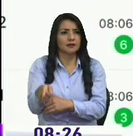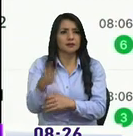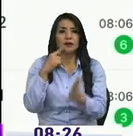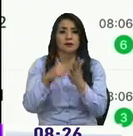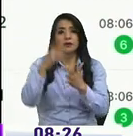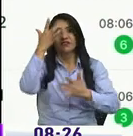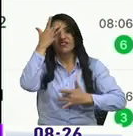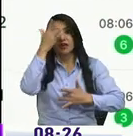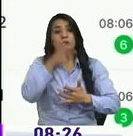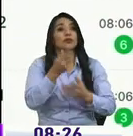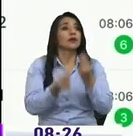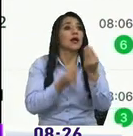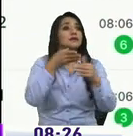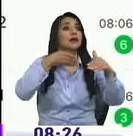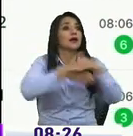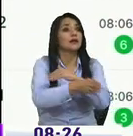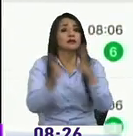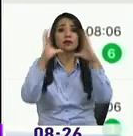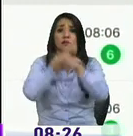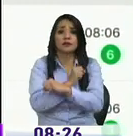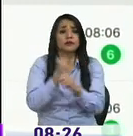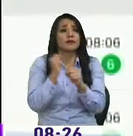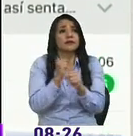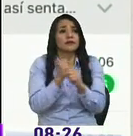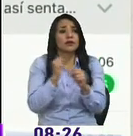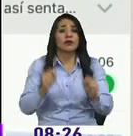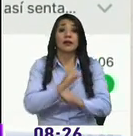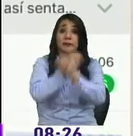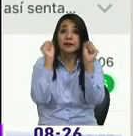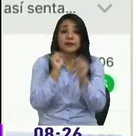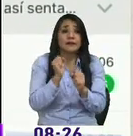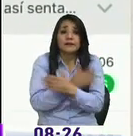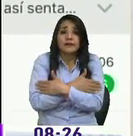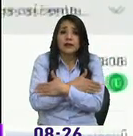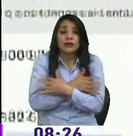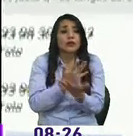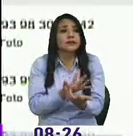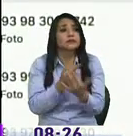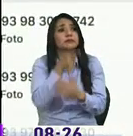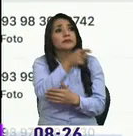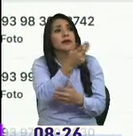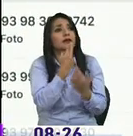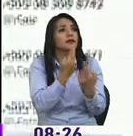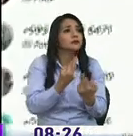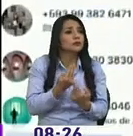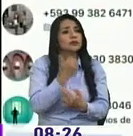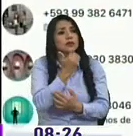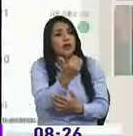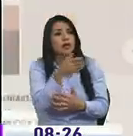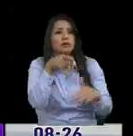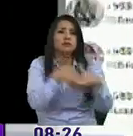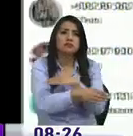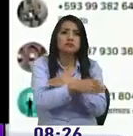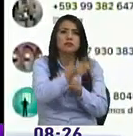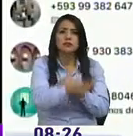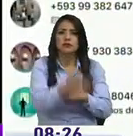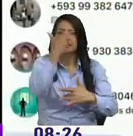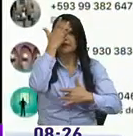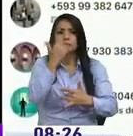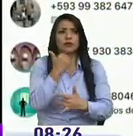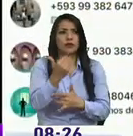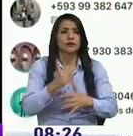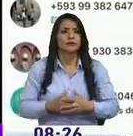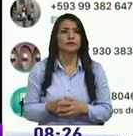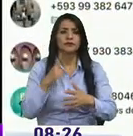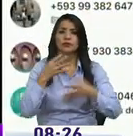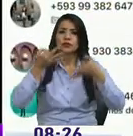toca estar en los fríos de la noche y también de las madrugadas esperando a que salgan sus familiares. No es justo,